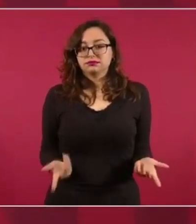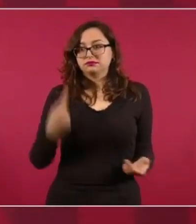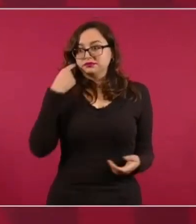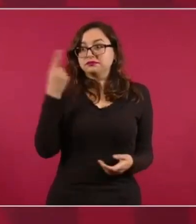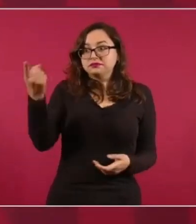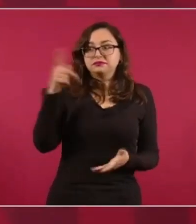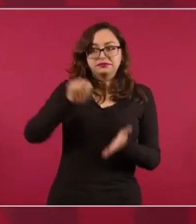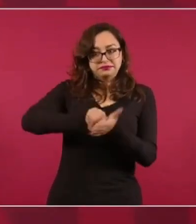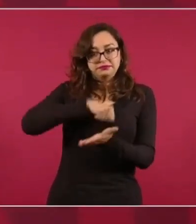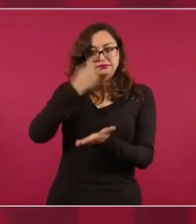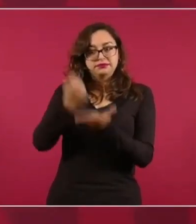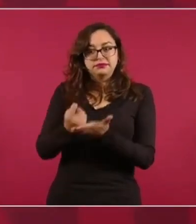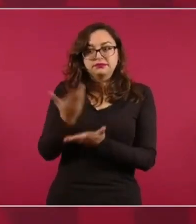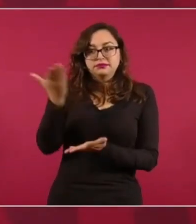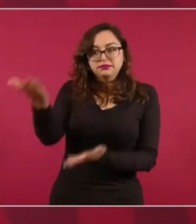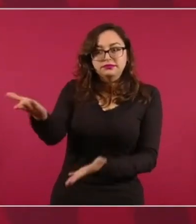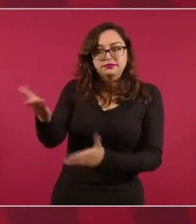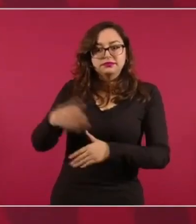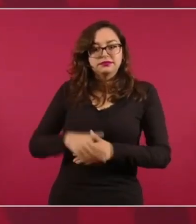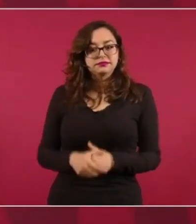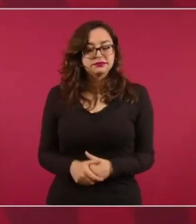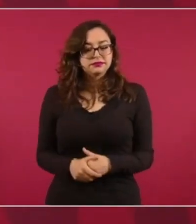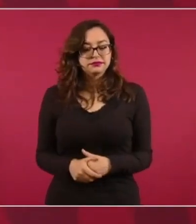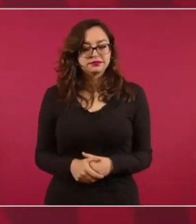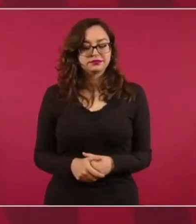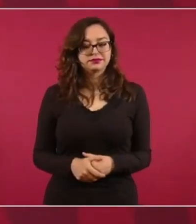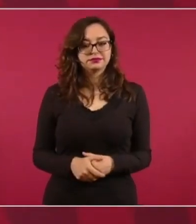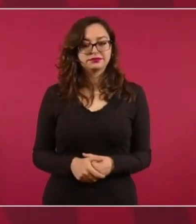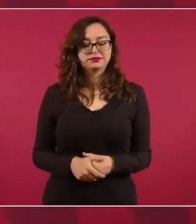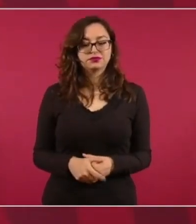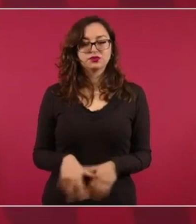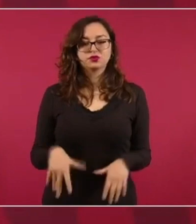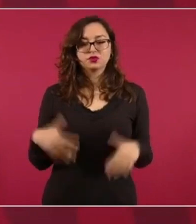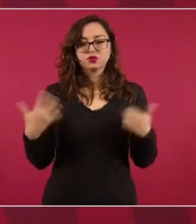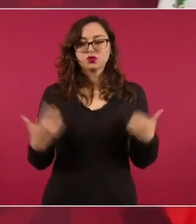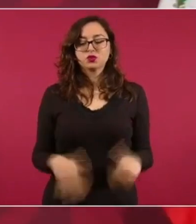Tamaulipas. No podía estar más